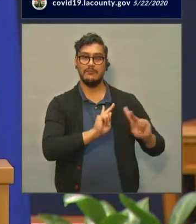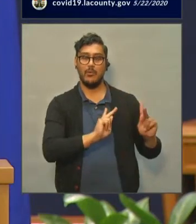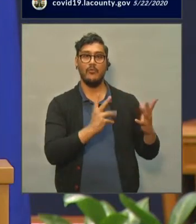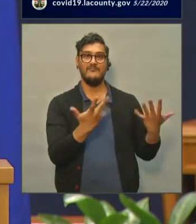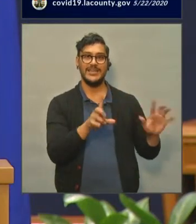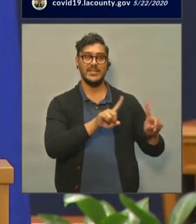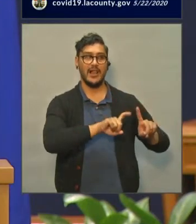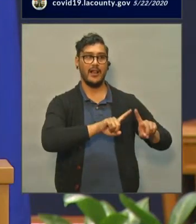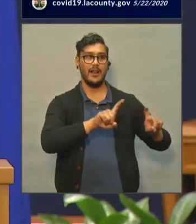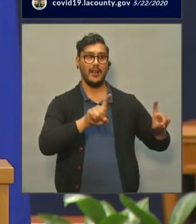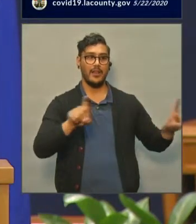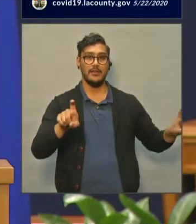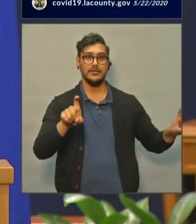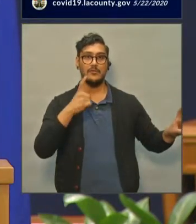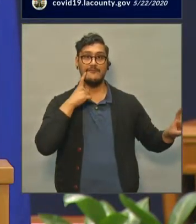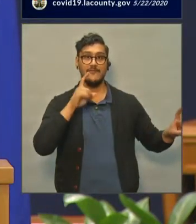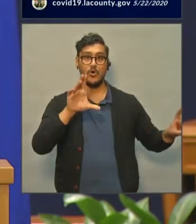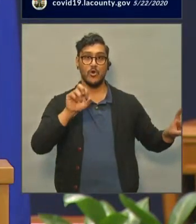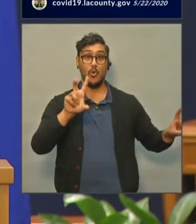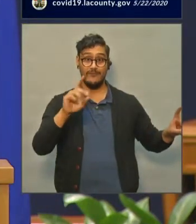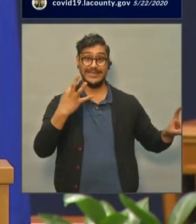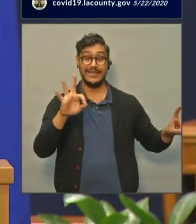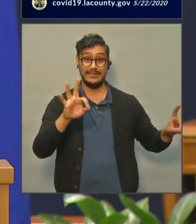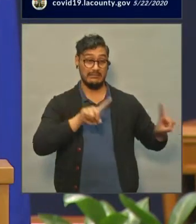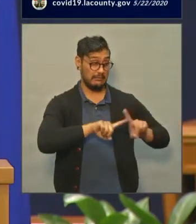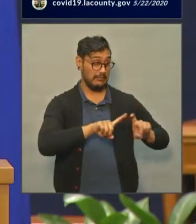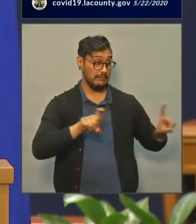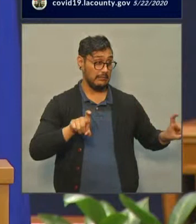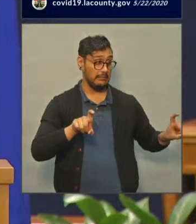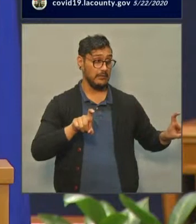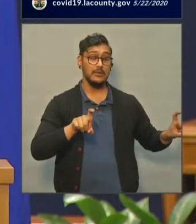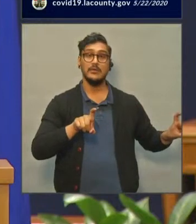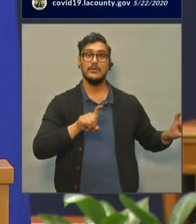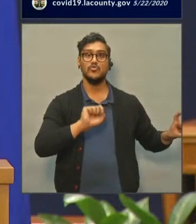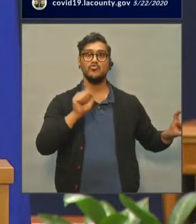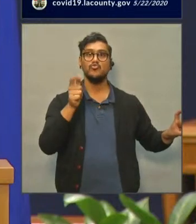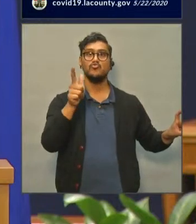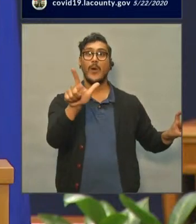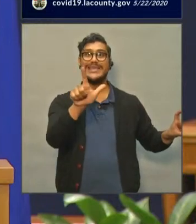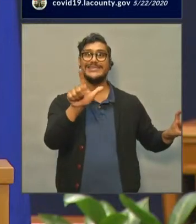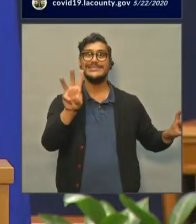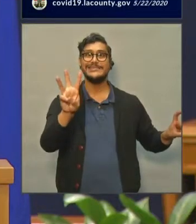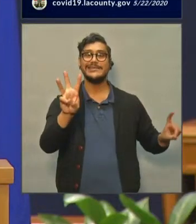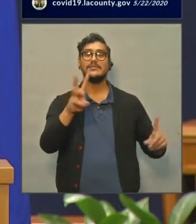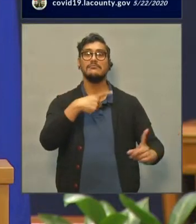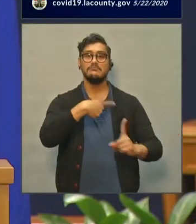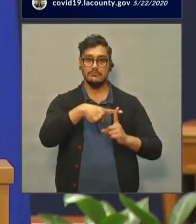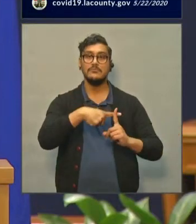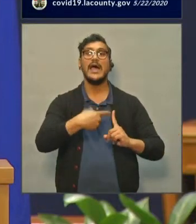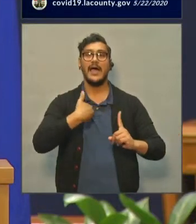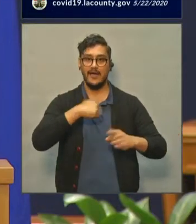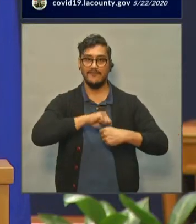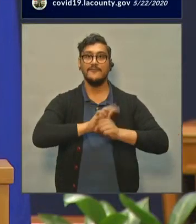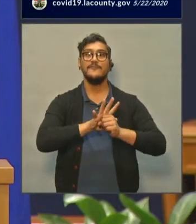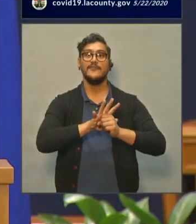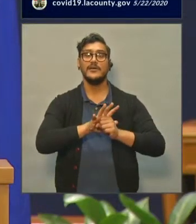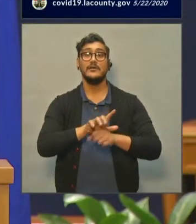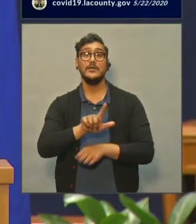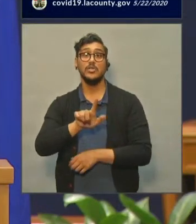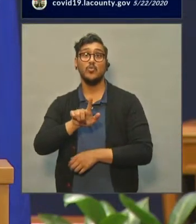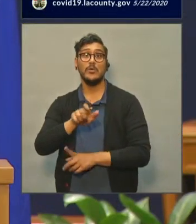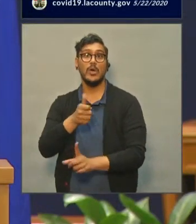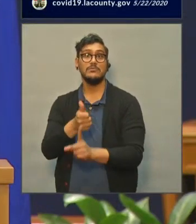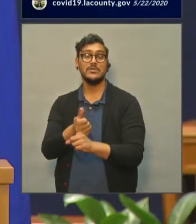sido evaluados para COVID-19, 26 han resultado positivos, 21